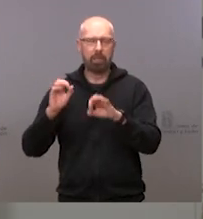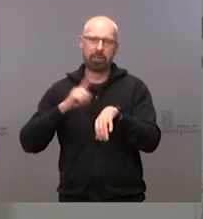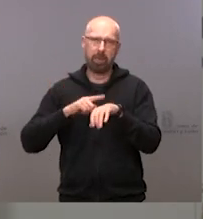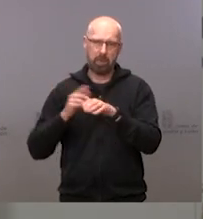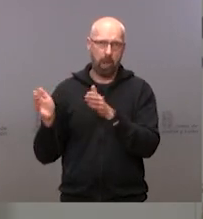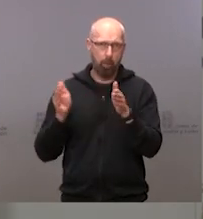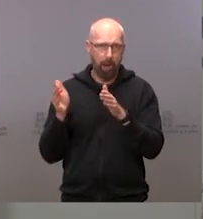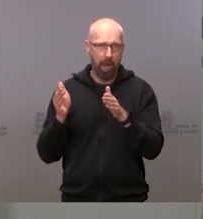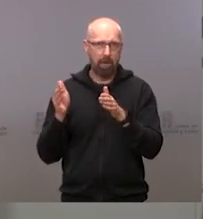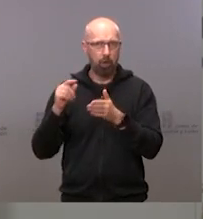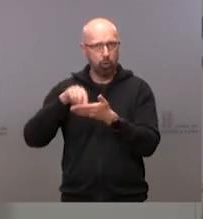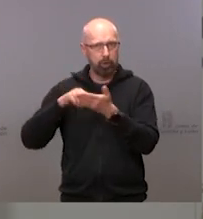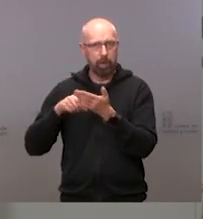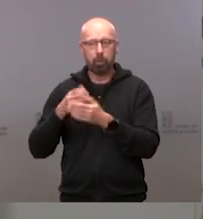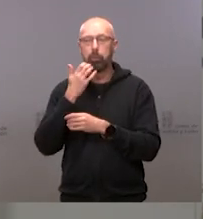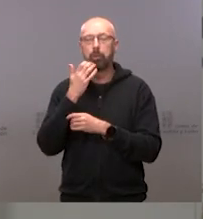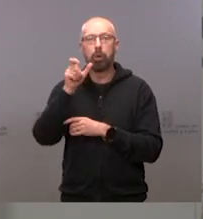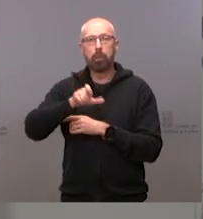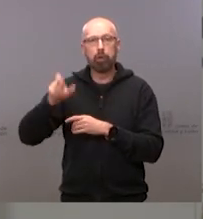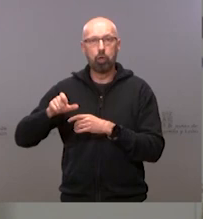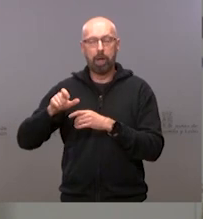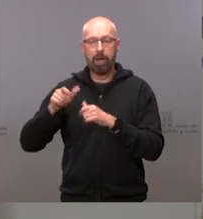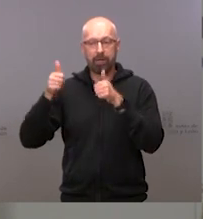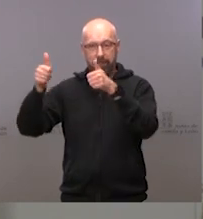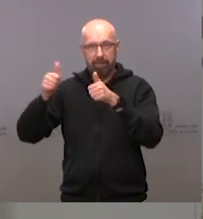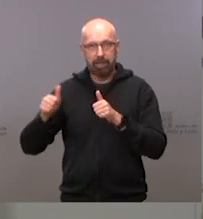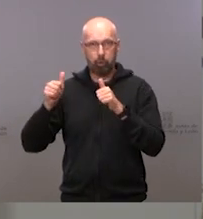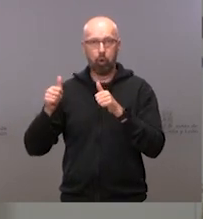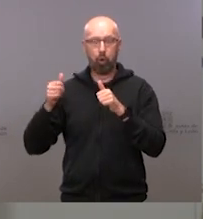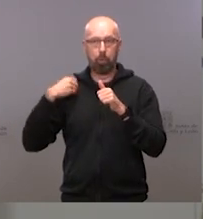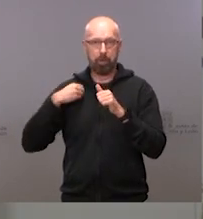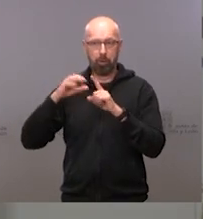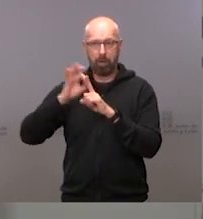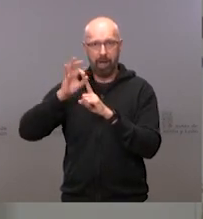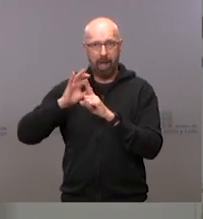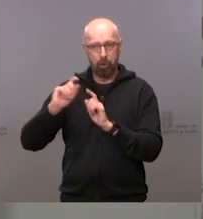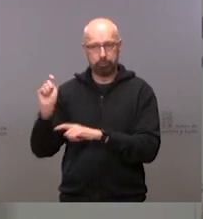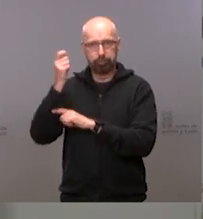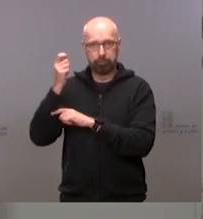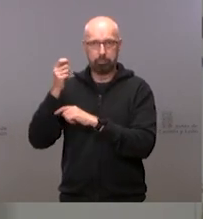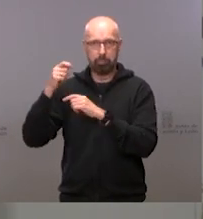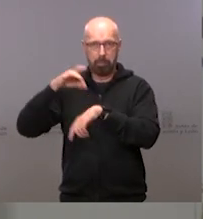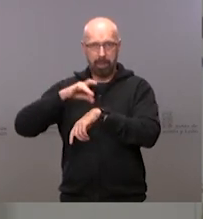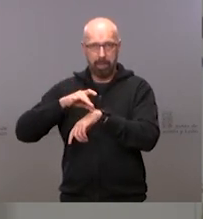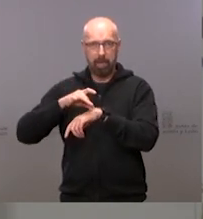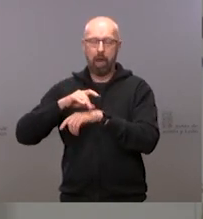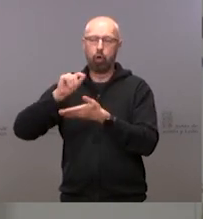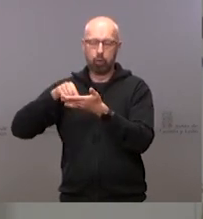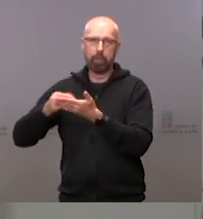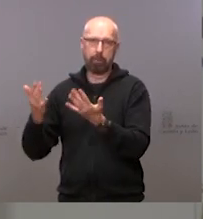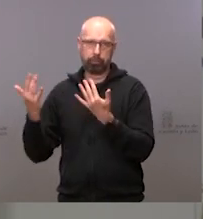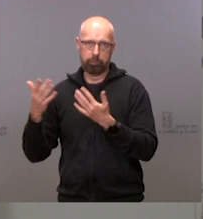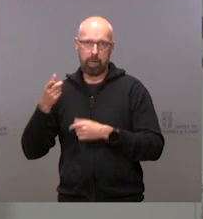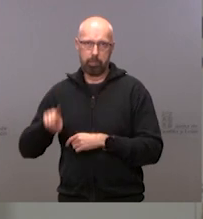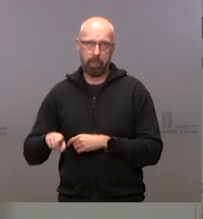de aquellos graduados en medicina también hemos pedido la elaboración la